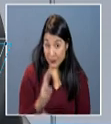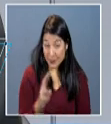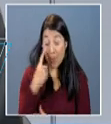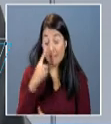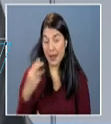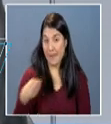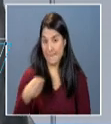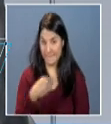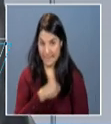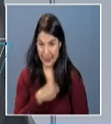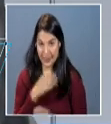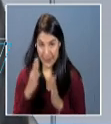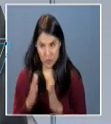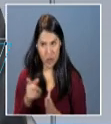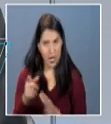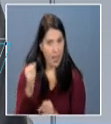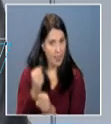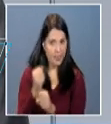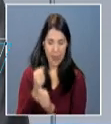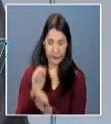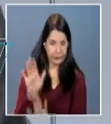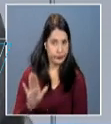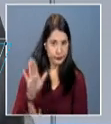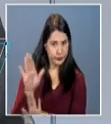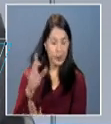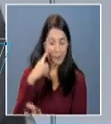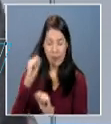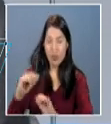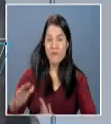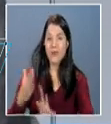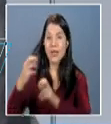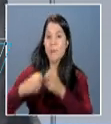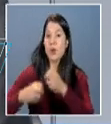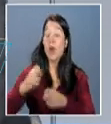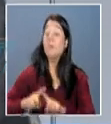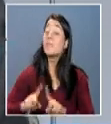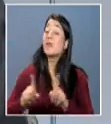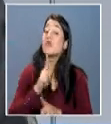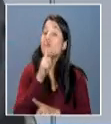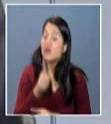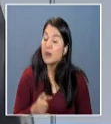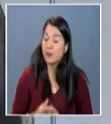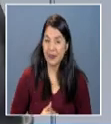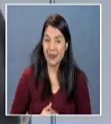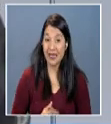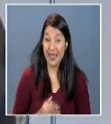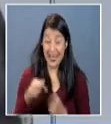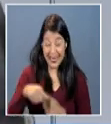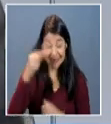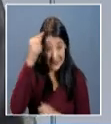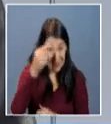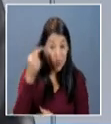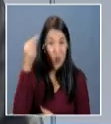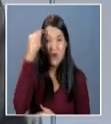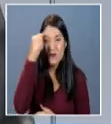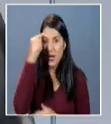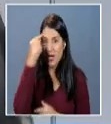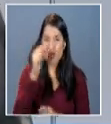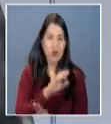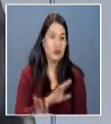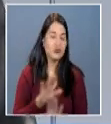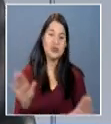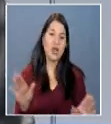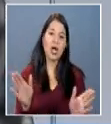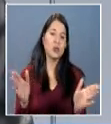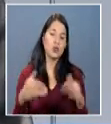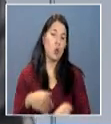señor ministro que ha hecho una labor heroica, ¿verdad?, para enfrentar este problema, pero lo cierto del caso es que en este gobierno prácticamente ya la cosa ya se acabó.